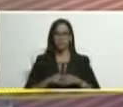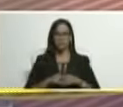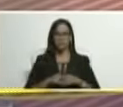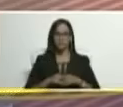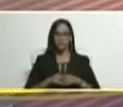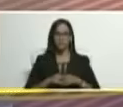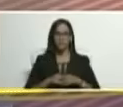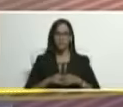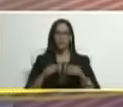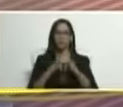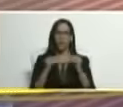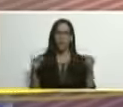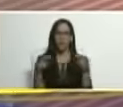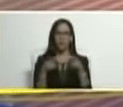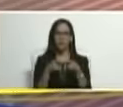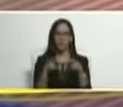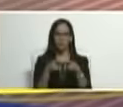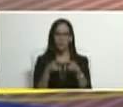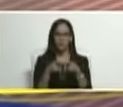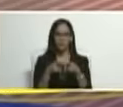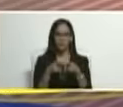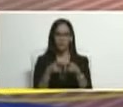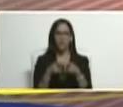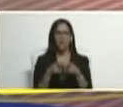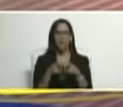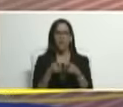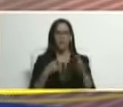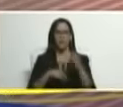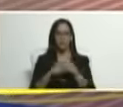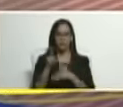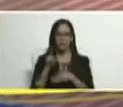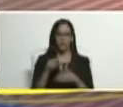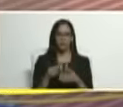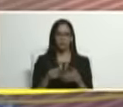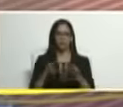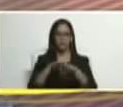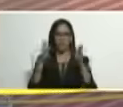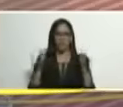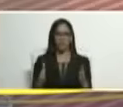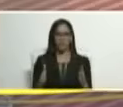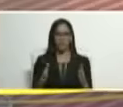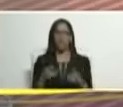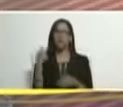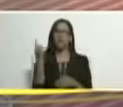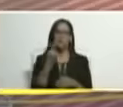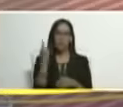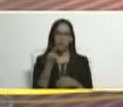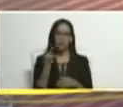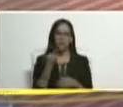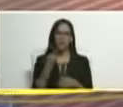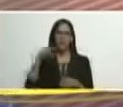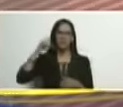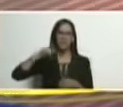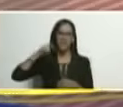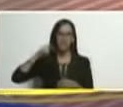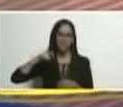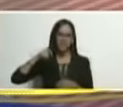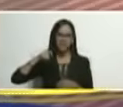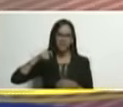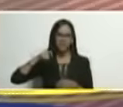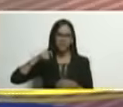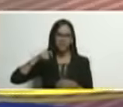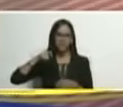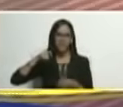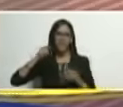Nosotros en todas las reuniones hemos llevado sobre la mesa una sola exigencia: